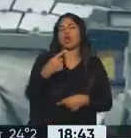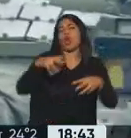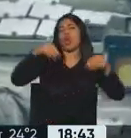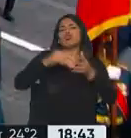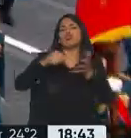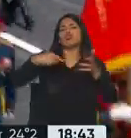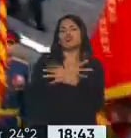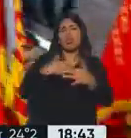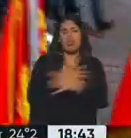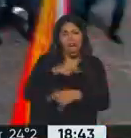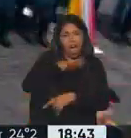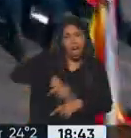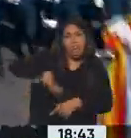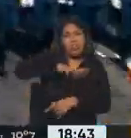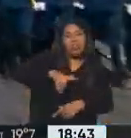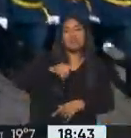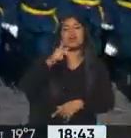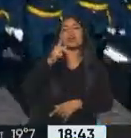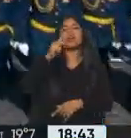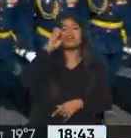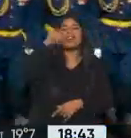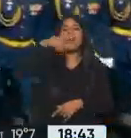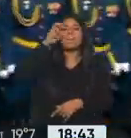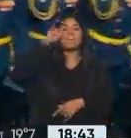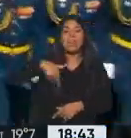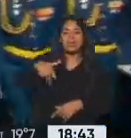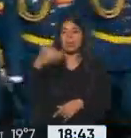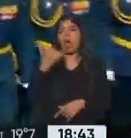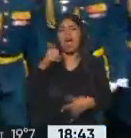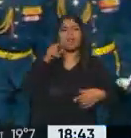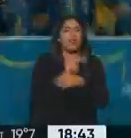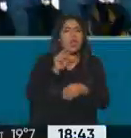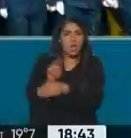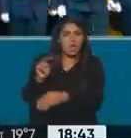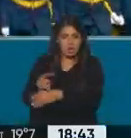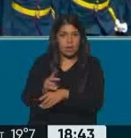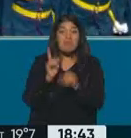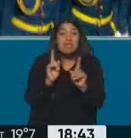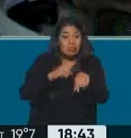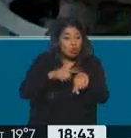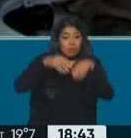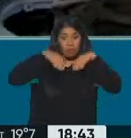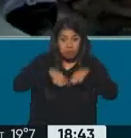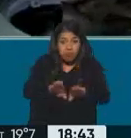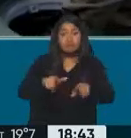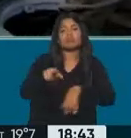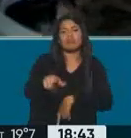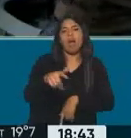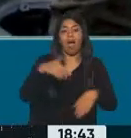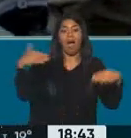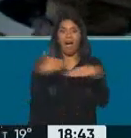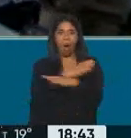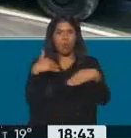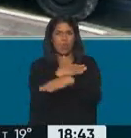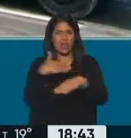contra lo que es una amenaza inaceptable. Y mientras todo esto pasa en la avenida central de Moscú, ahí los estás